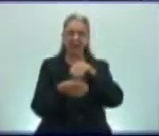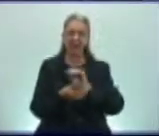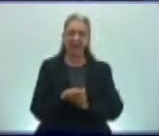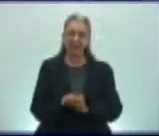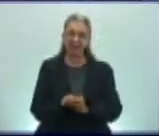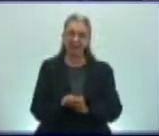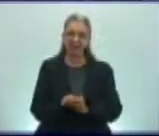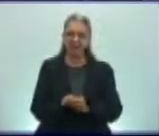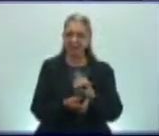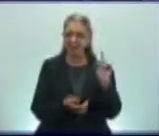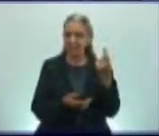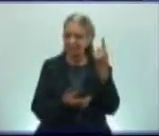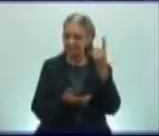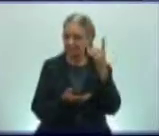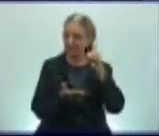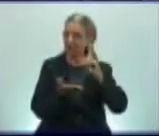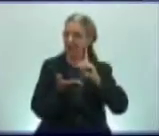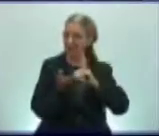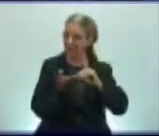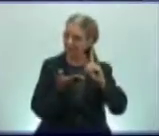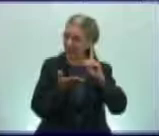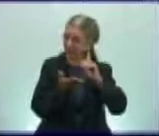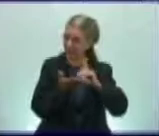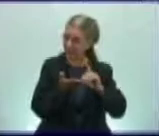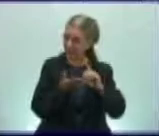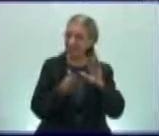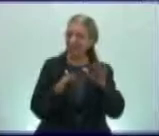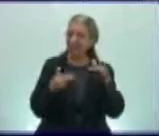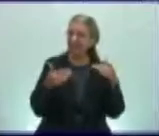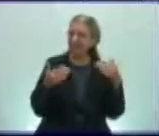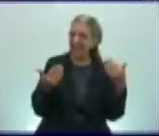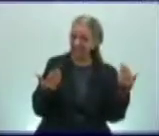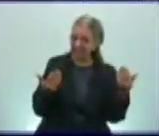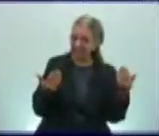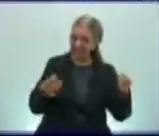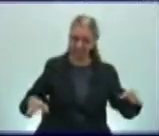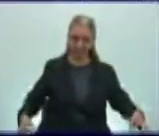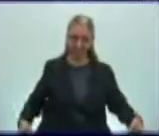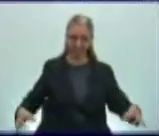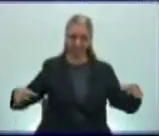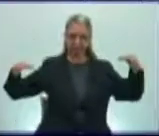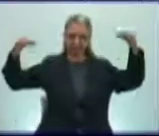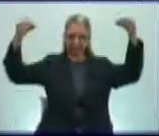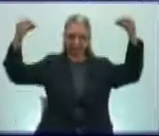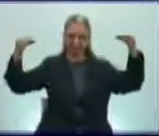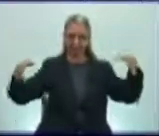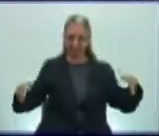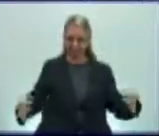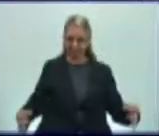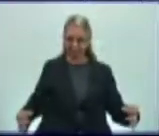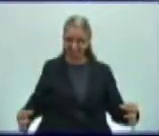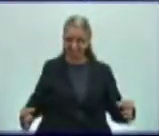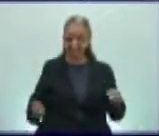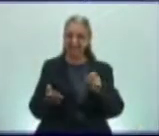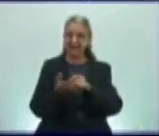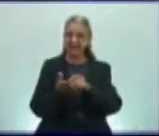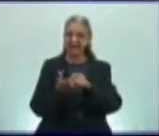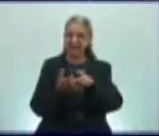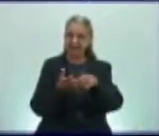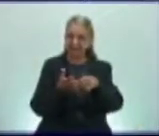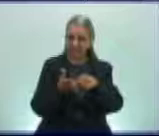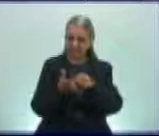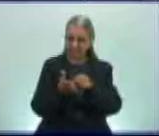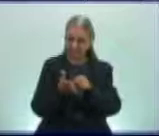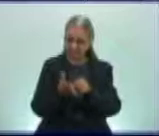datos. Recuerda que logramos identificar que la longitud de los brazos del columpio es el radio, que